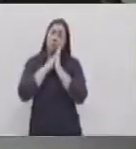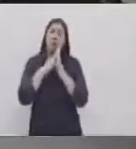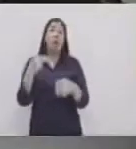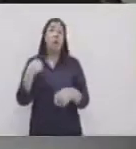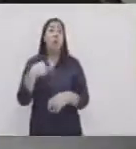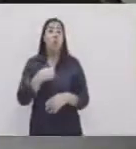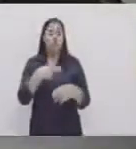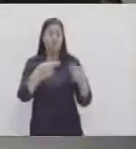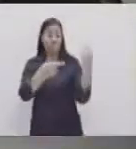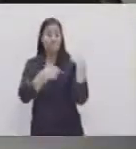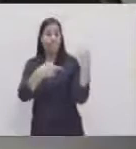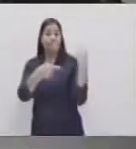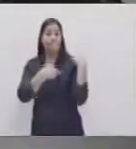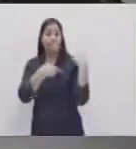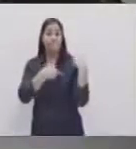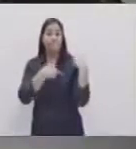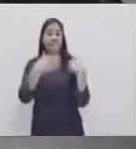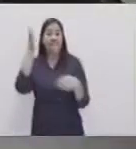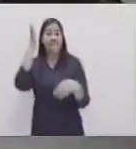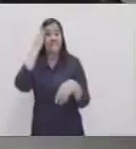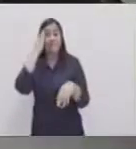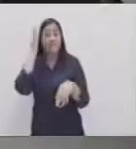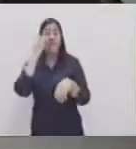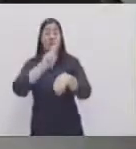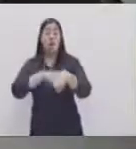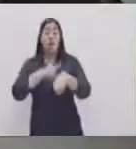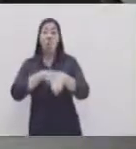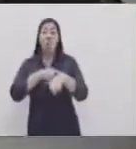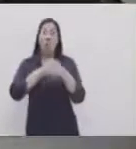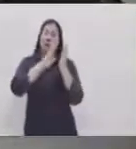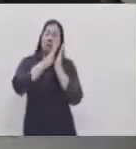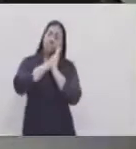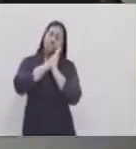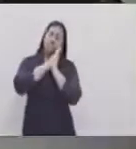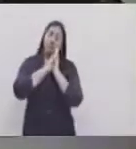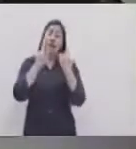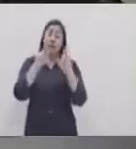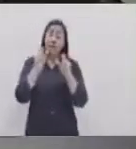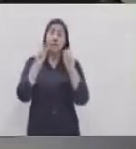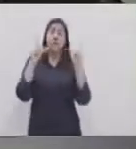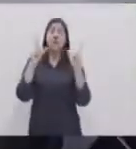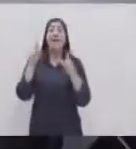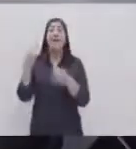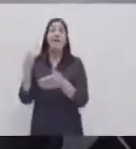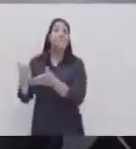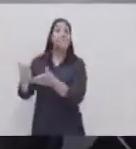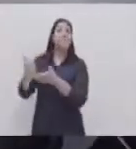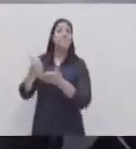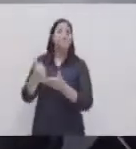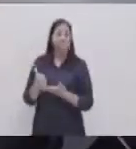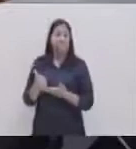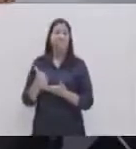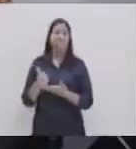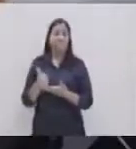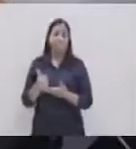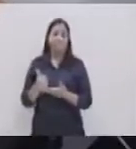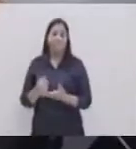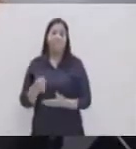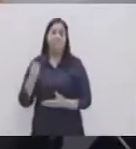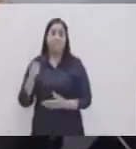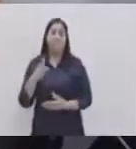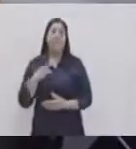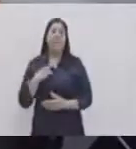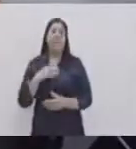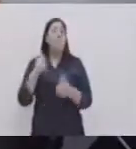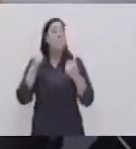hábito de dormirnos a determinada hora para levantarnos y saber que eso nos va a ayudar mucho para tener un